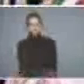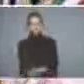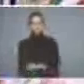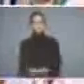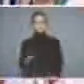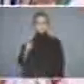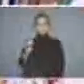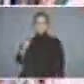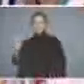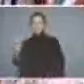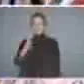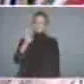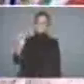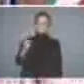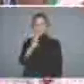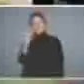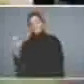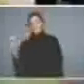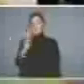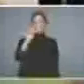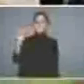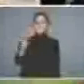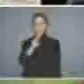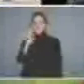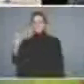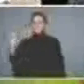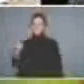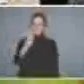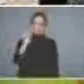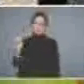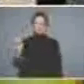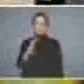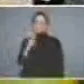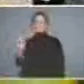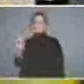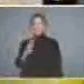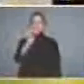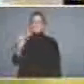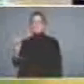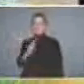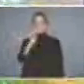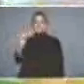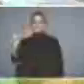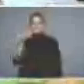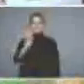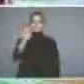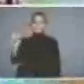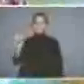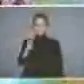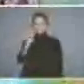Pa, para, pa, pa, para, para, pa, pa. Pa,